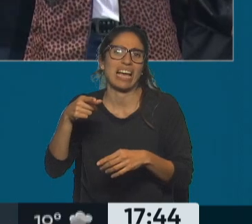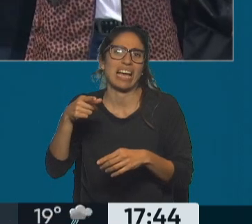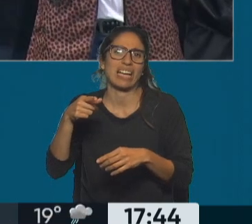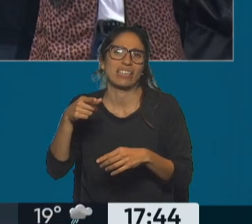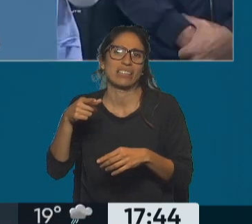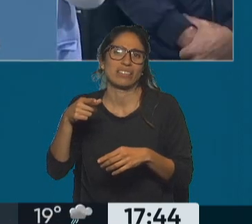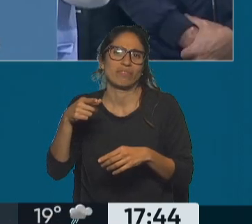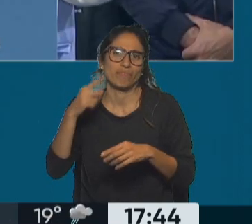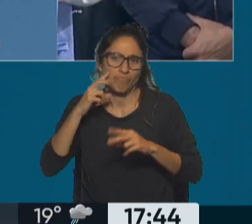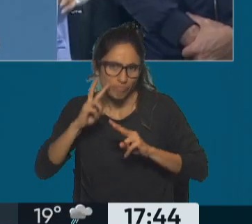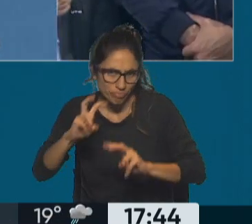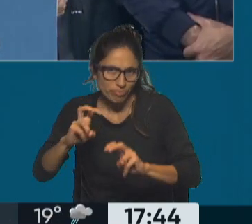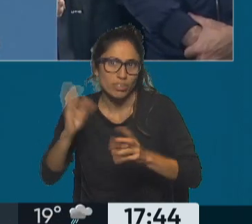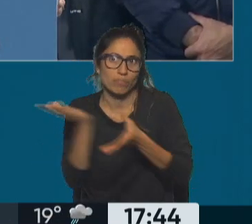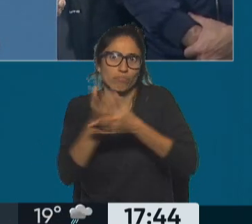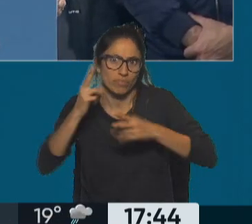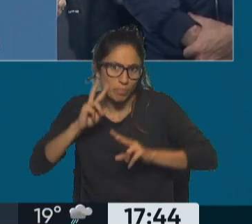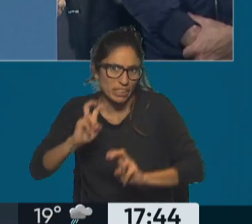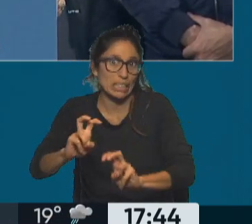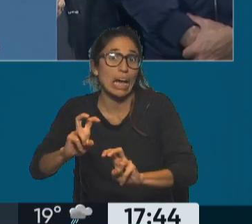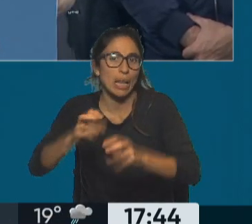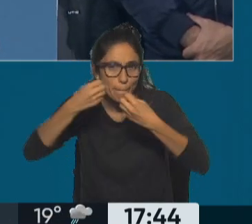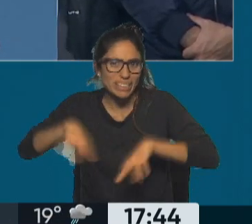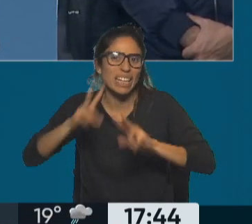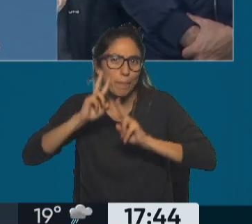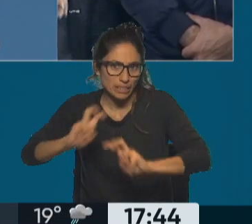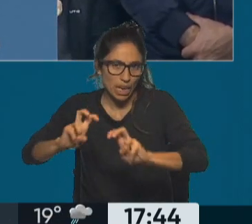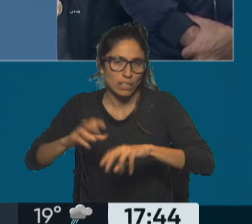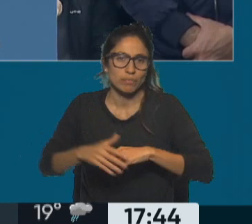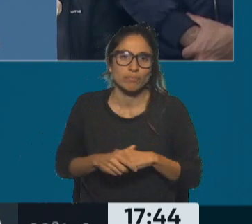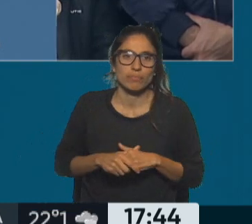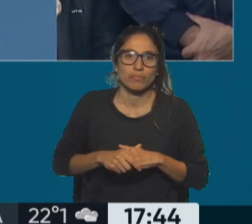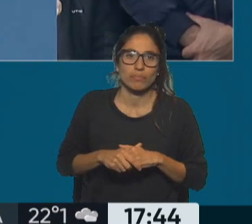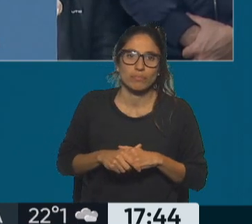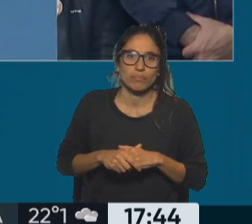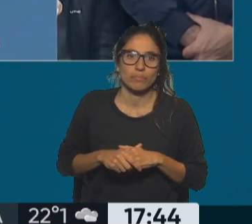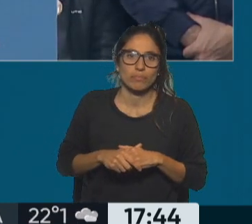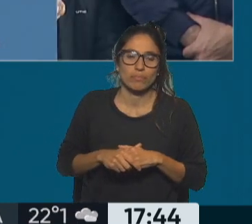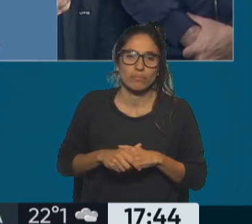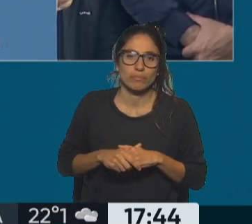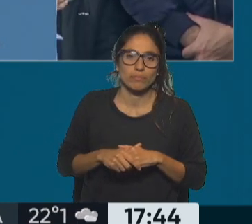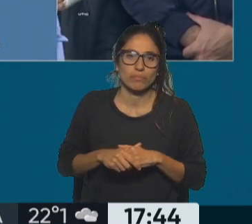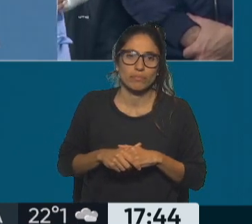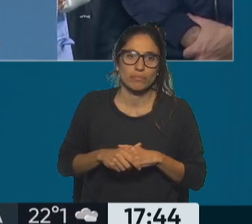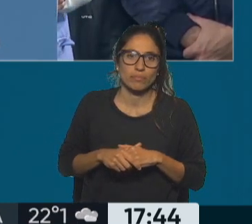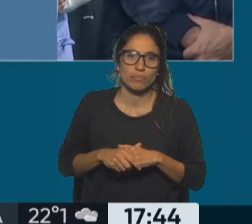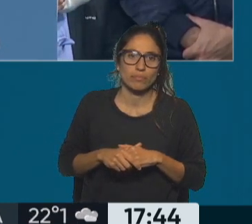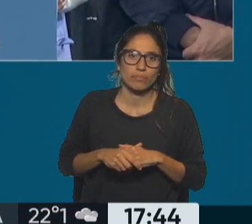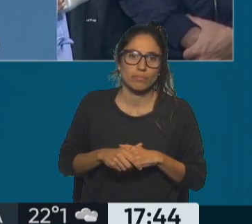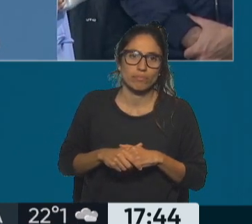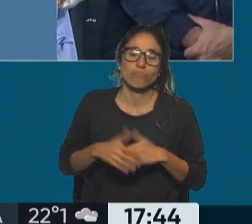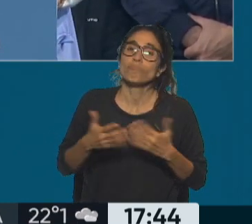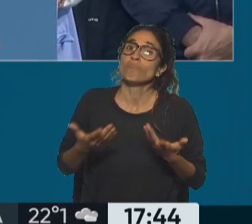también, y me parece que por ahí lo triste que a veces pasa y que esto en términos mediáticos y también políticos creo que tenemos